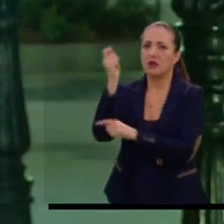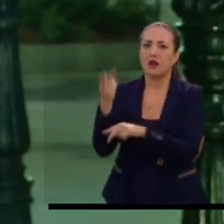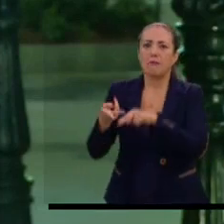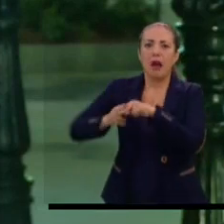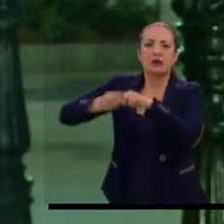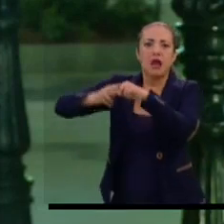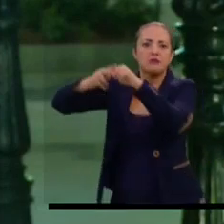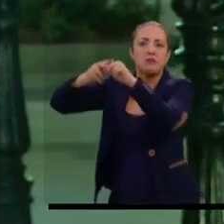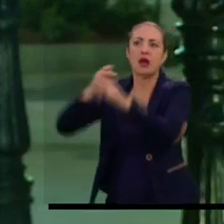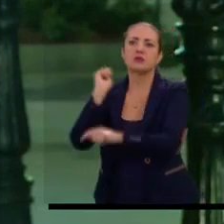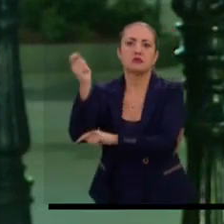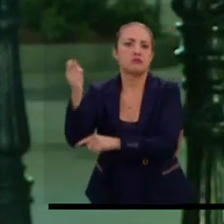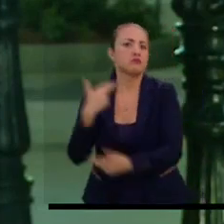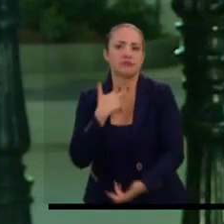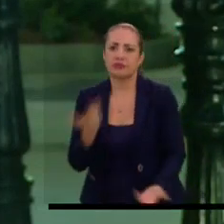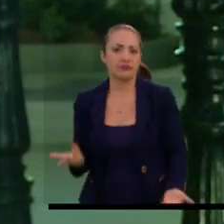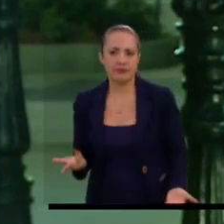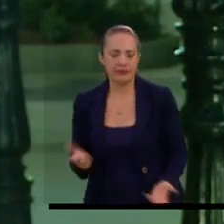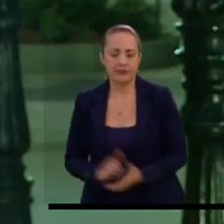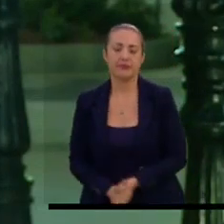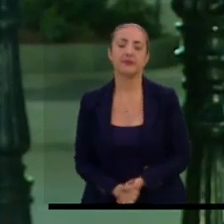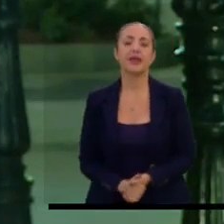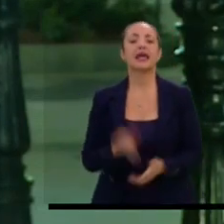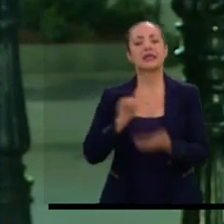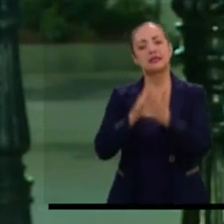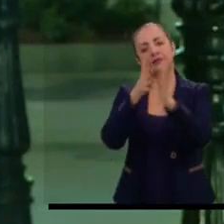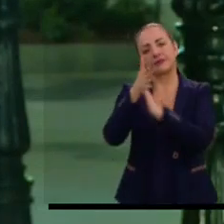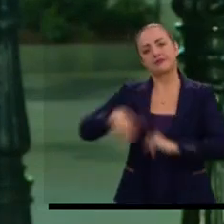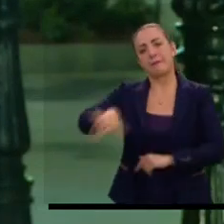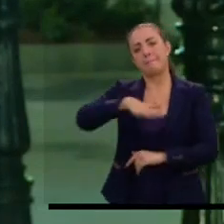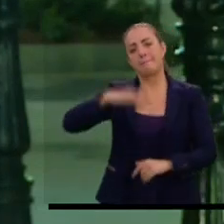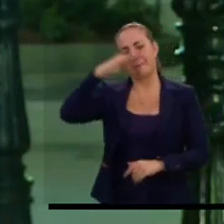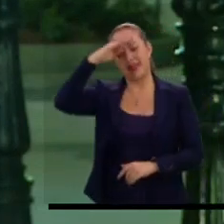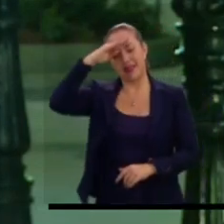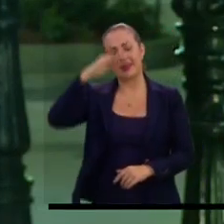acumular y al final no tendrá cómo pagar. Información desde Medellín, Sebastián Palacio, Última Edición.